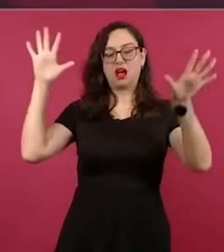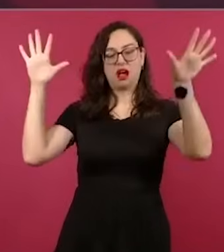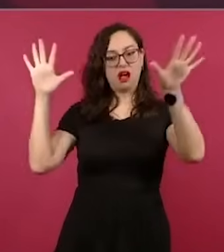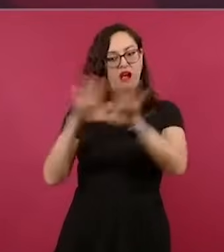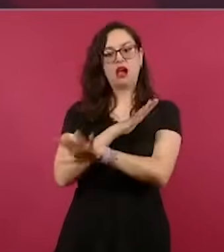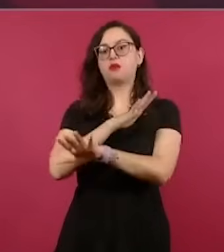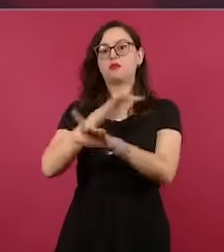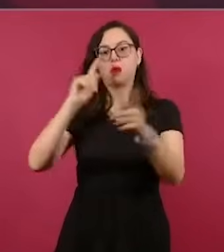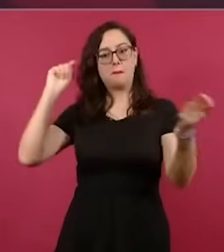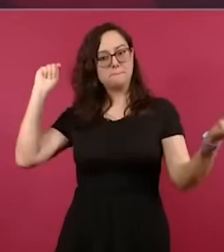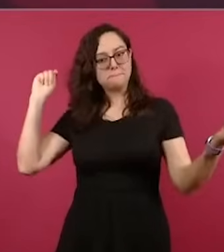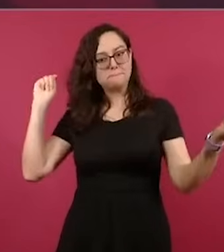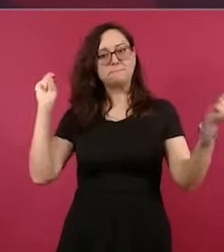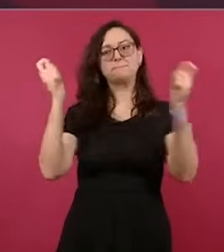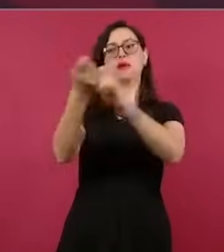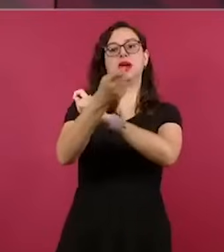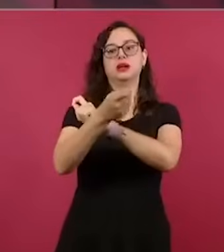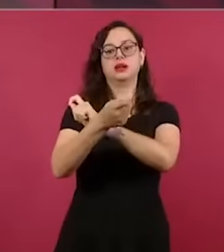se hizo